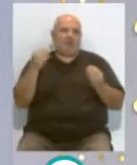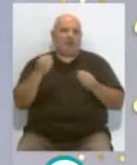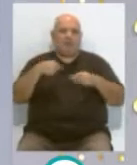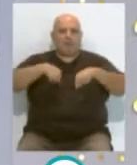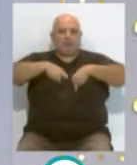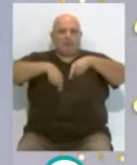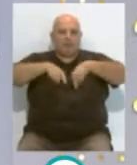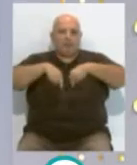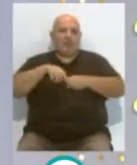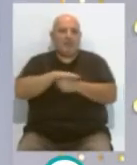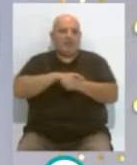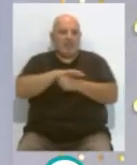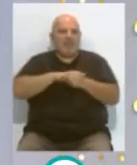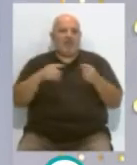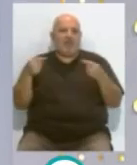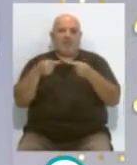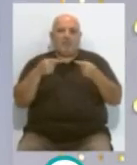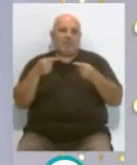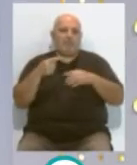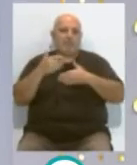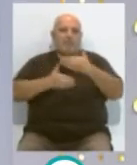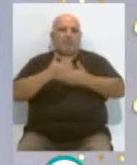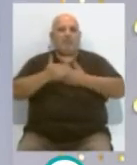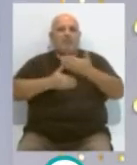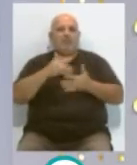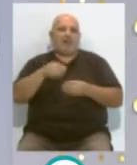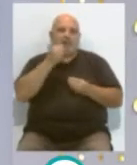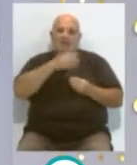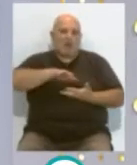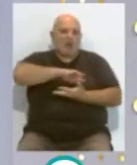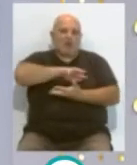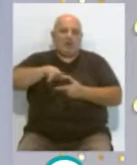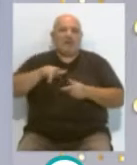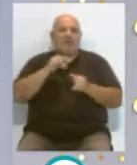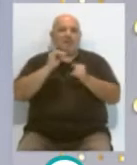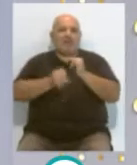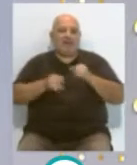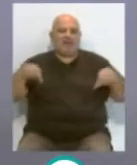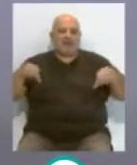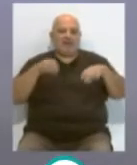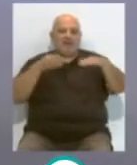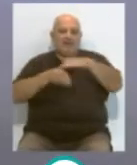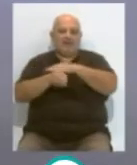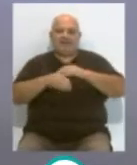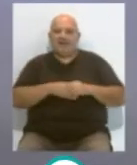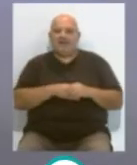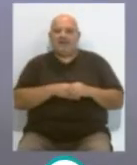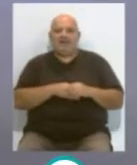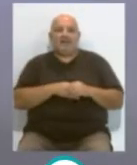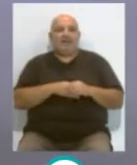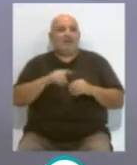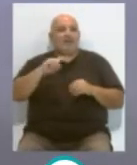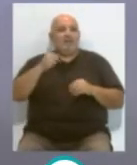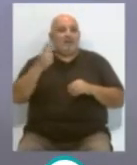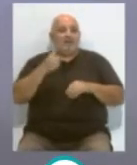todo otra vez volviendo, como decíamos, a la normalidad. Yo creo que esa es la mejor noticia y locos por pisar Carranza. Ah, bueno, nuevo Mirandilla. Sobre todo la